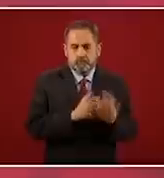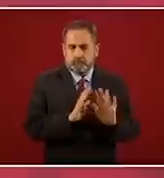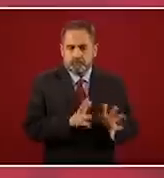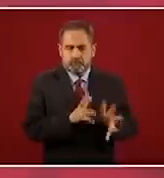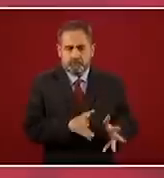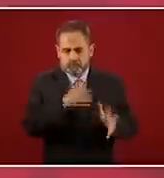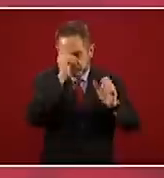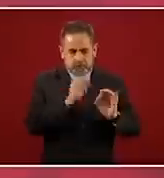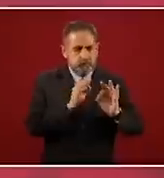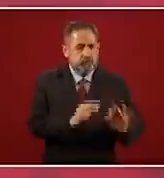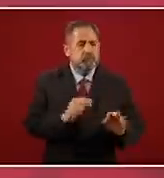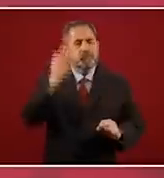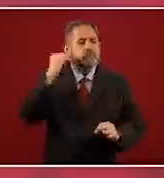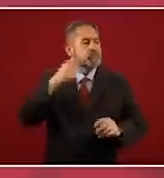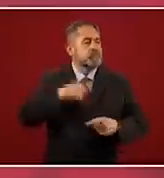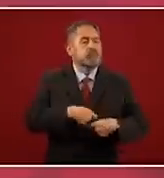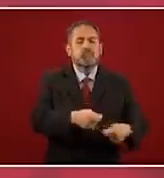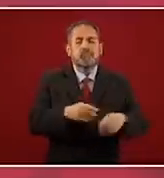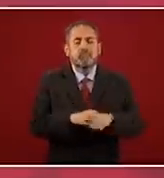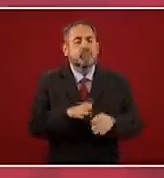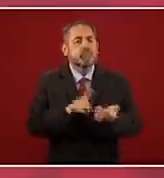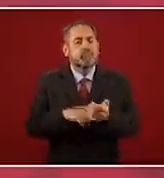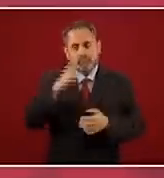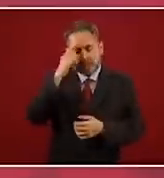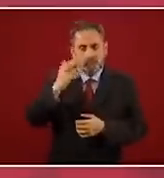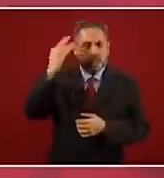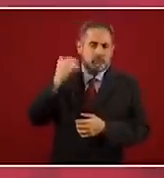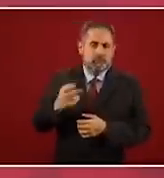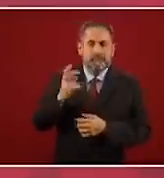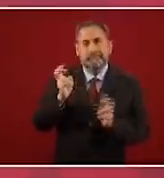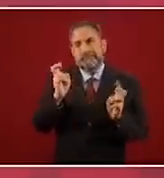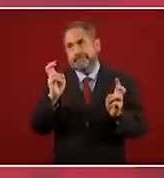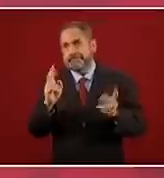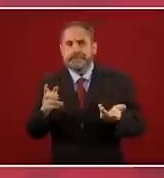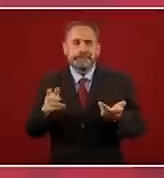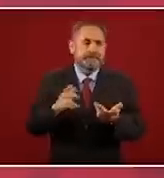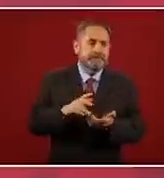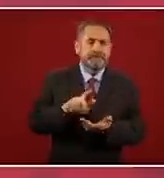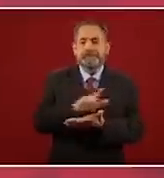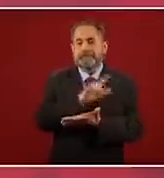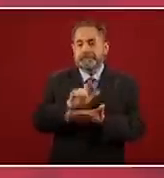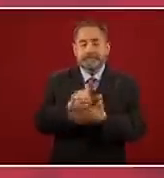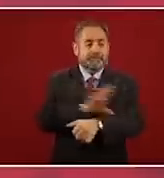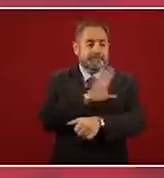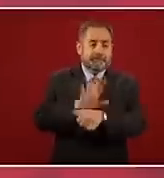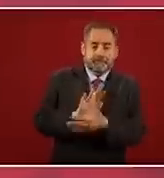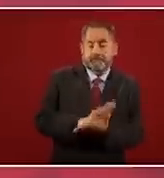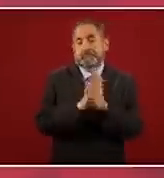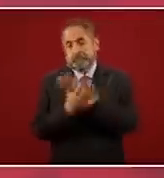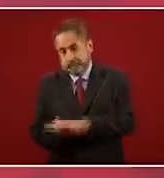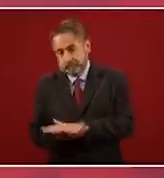entregaron a partir de la llamada reforma energética.